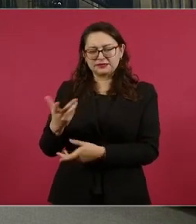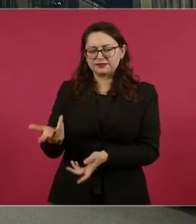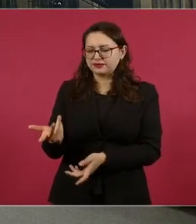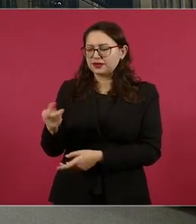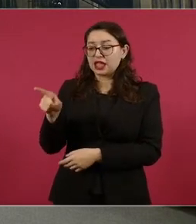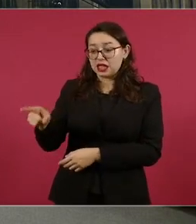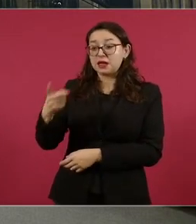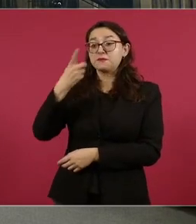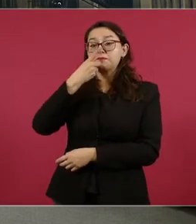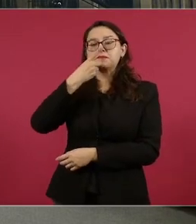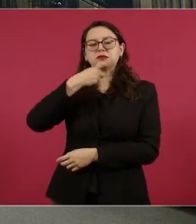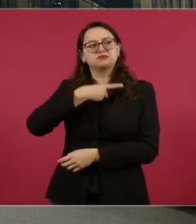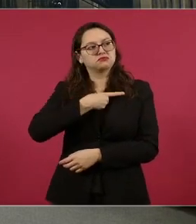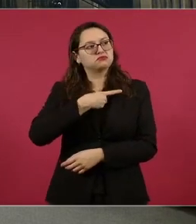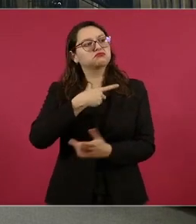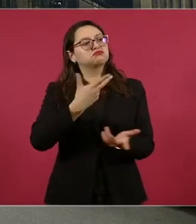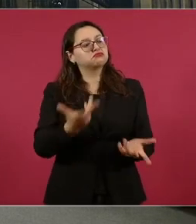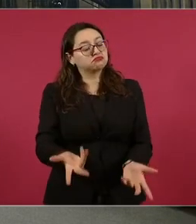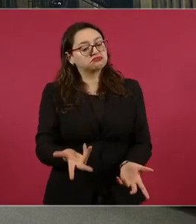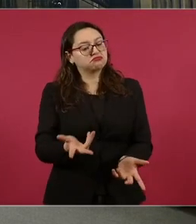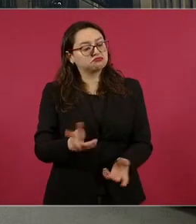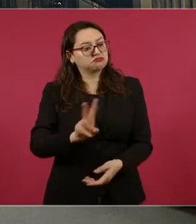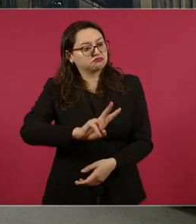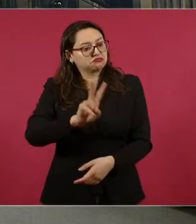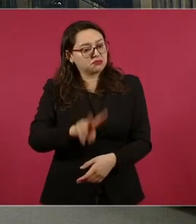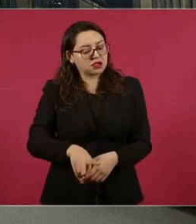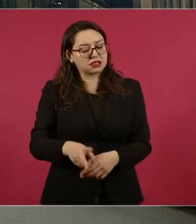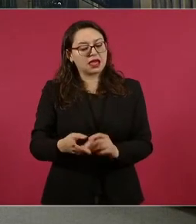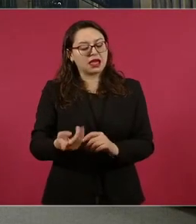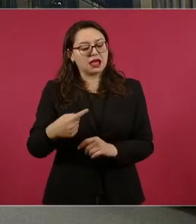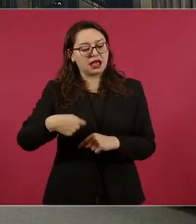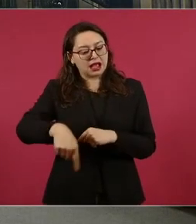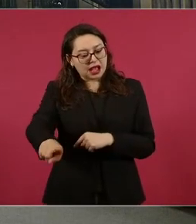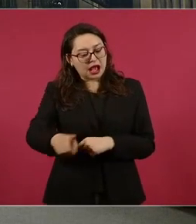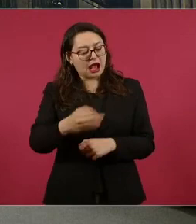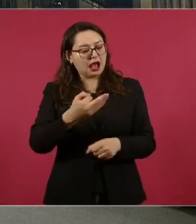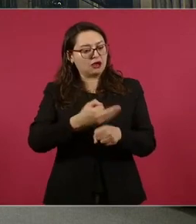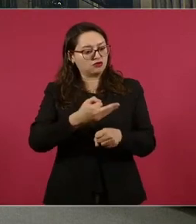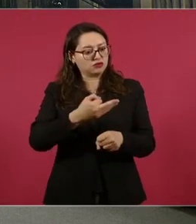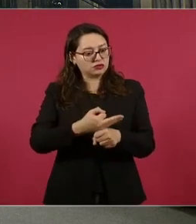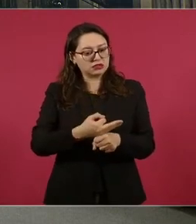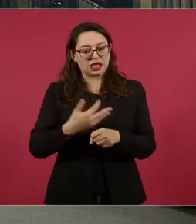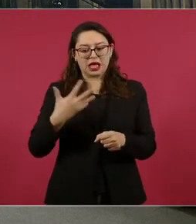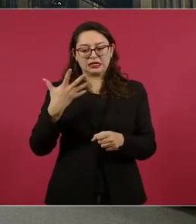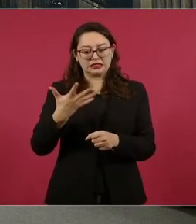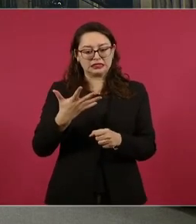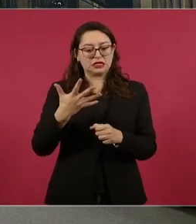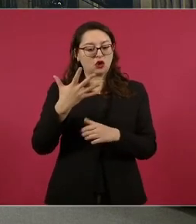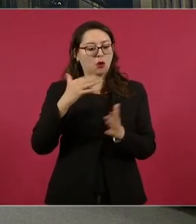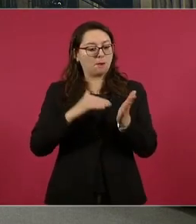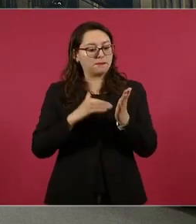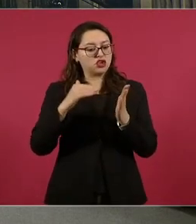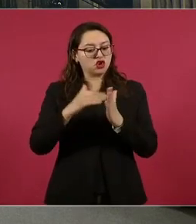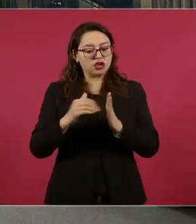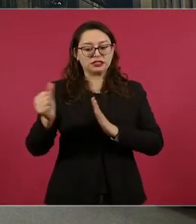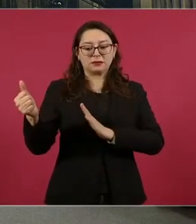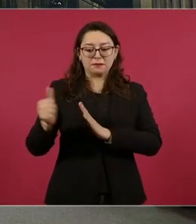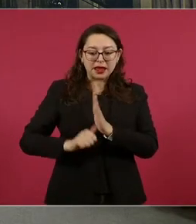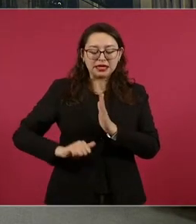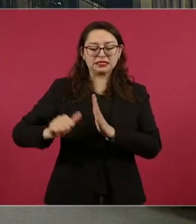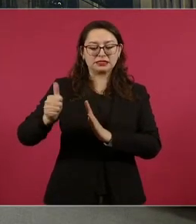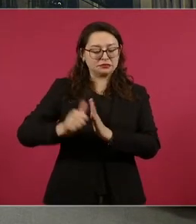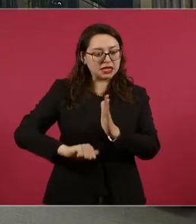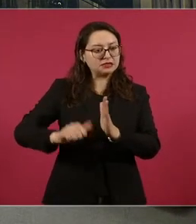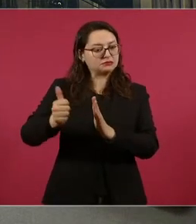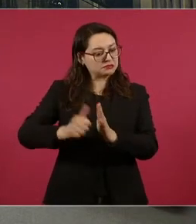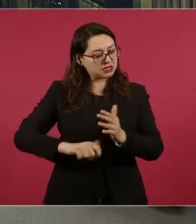eh De aproximadamente 5 millones mensuales que es lo que en la actualidad se utiliza para salvar la vida